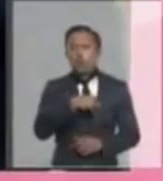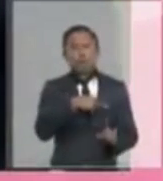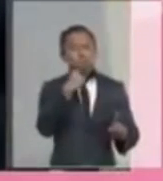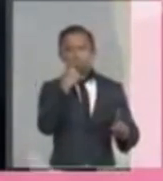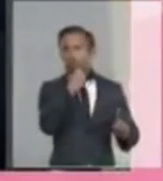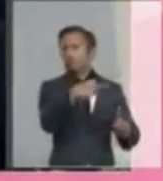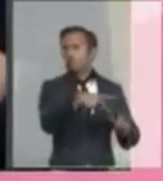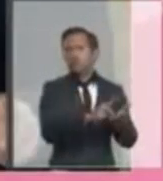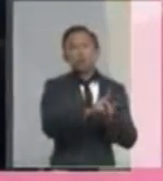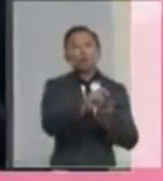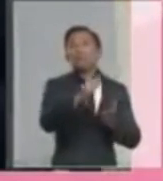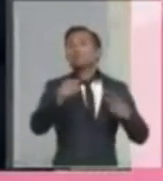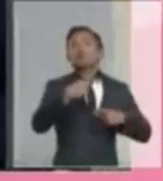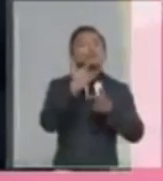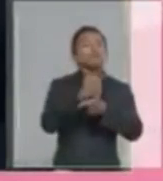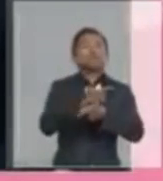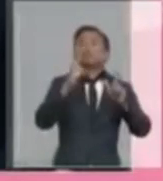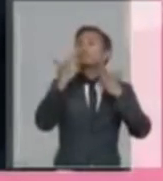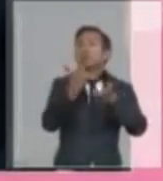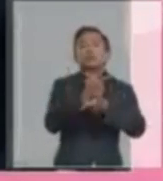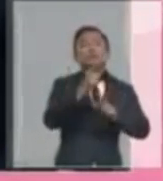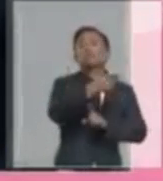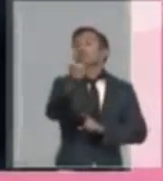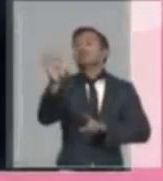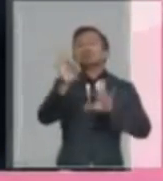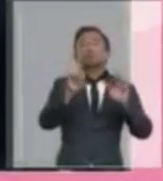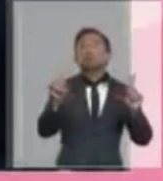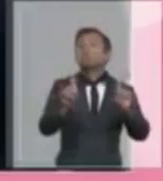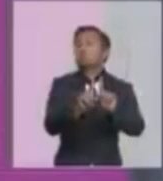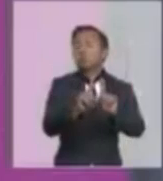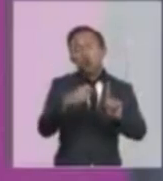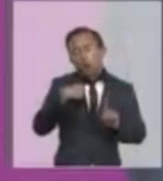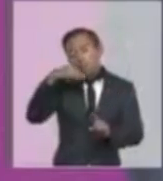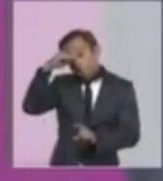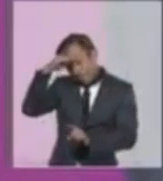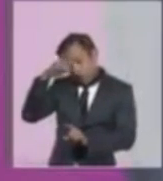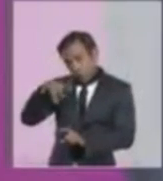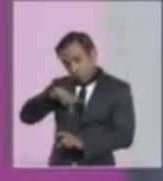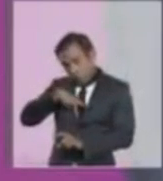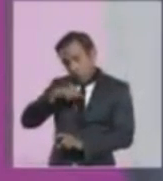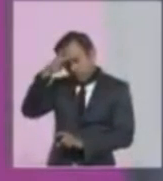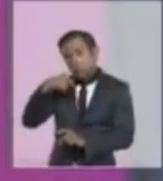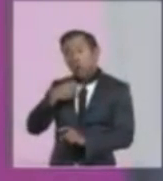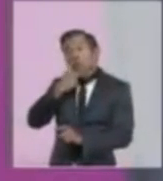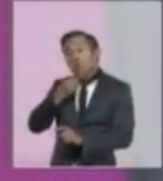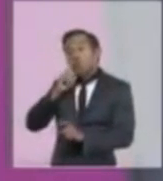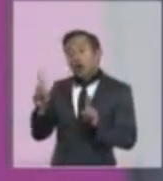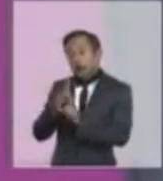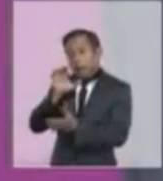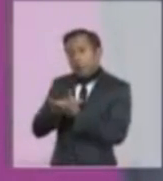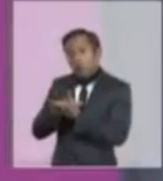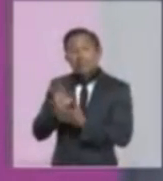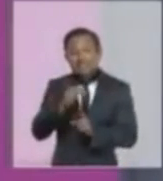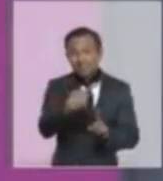por supuesto. Yo pienso que el matrimonio es entre hombre y mujer, pero voy a respetar la decisión de todos y por supuesto… Gracias.